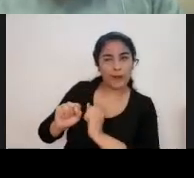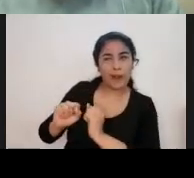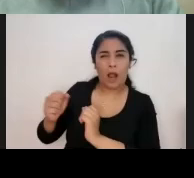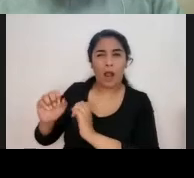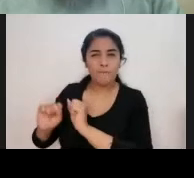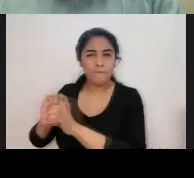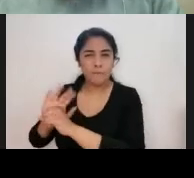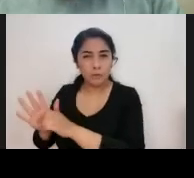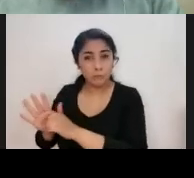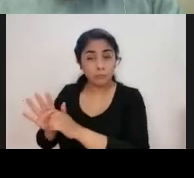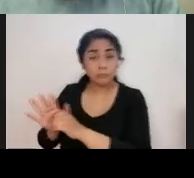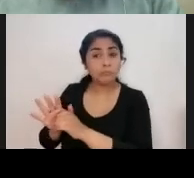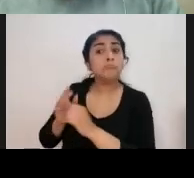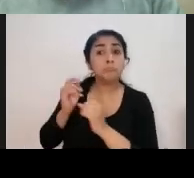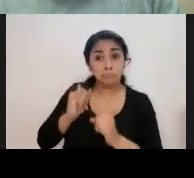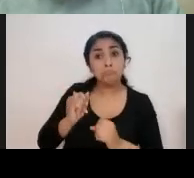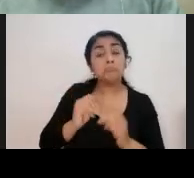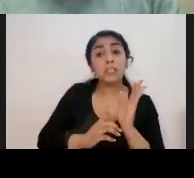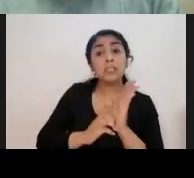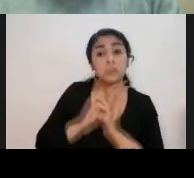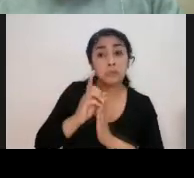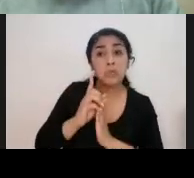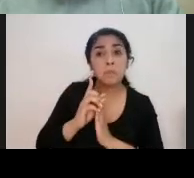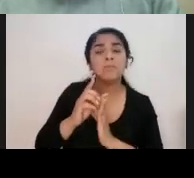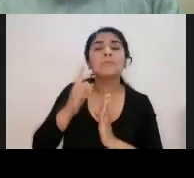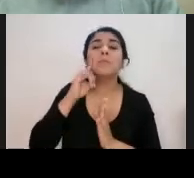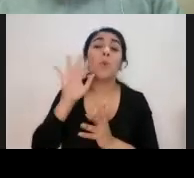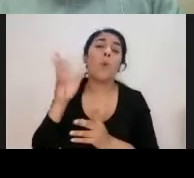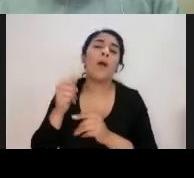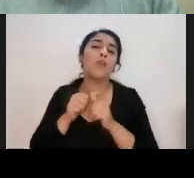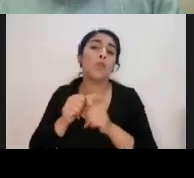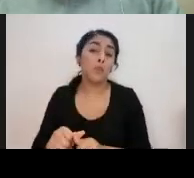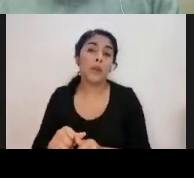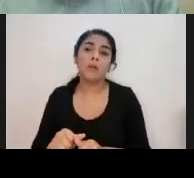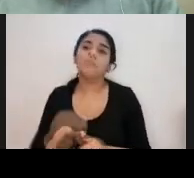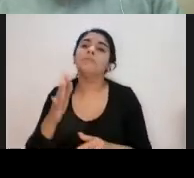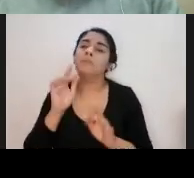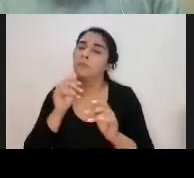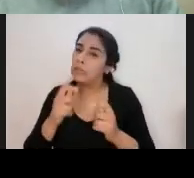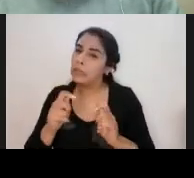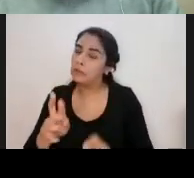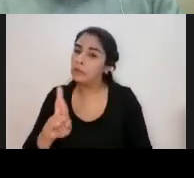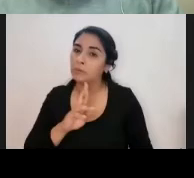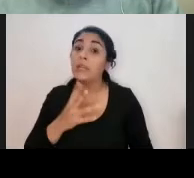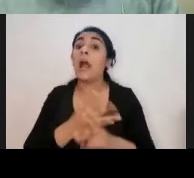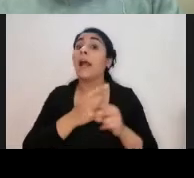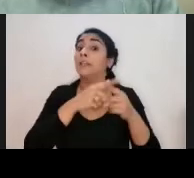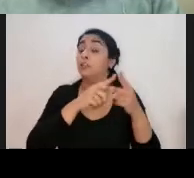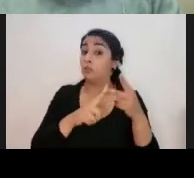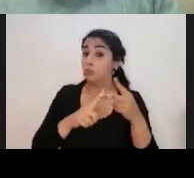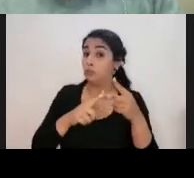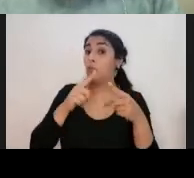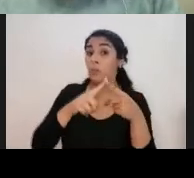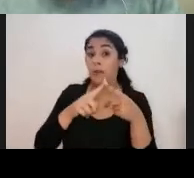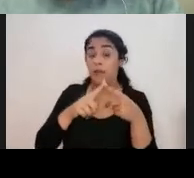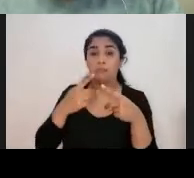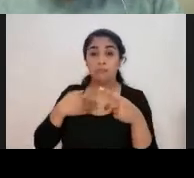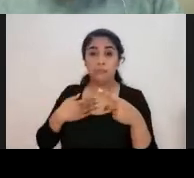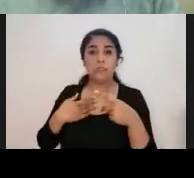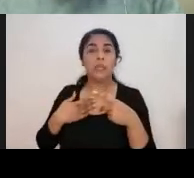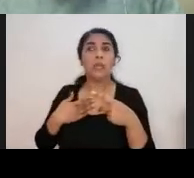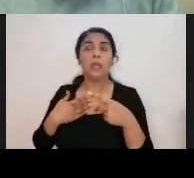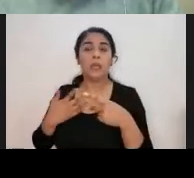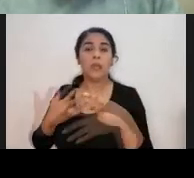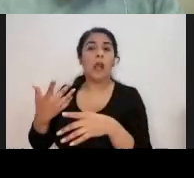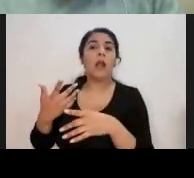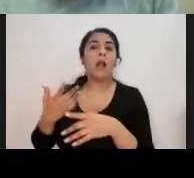pregunta que estamos tratando de responder. Y hay 2 tipos de inmunidad, ¿cierto? Una inmunidad humoral, que son los anticuerpos neutralizantes, que